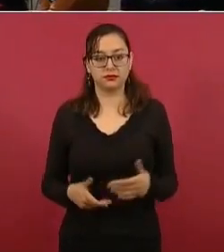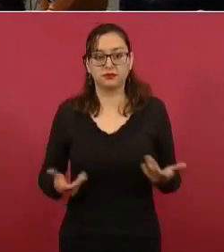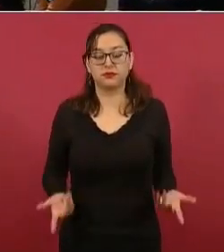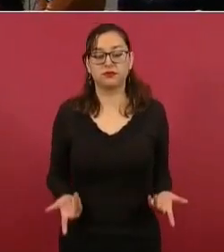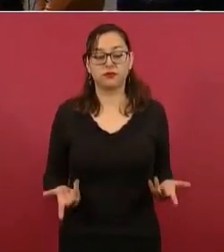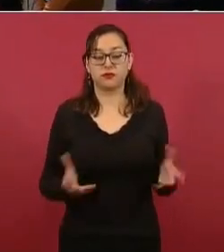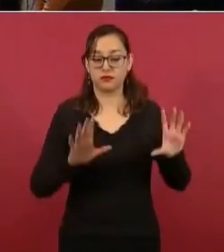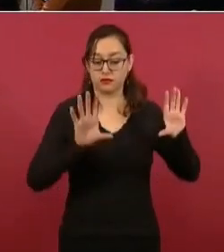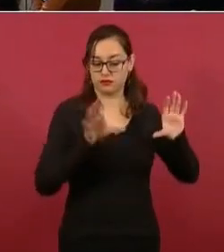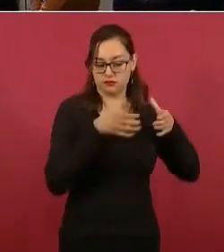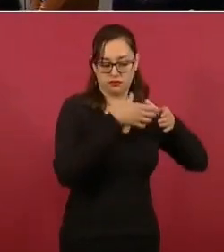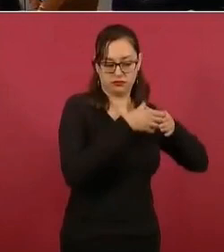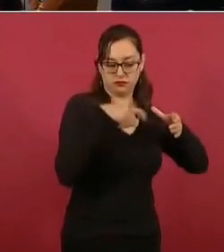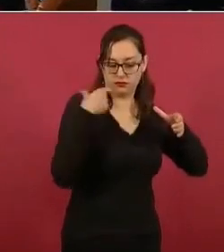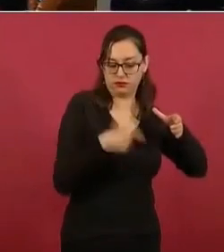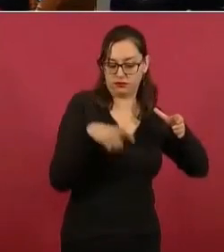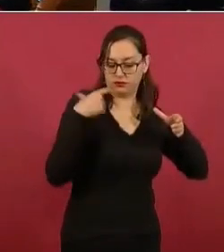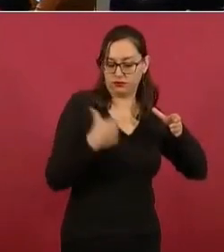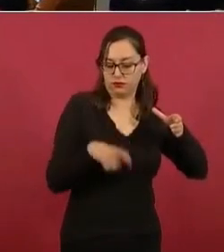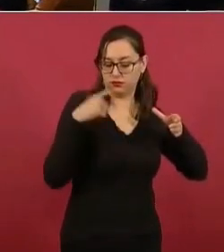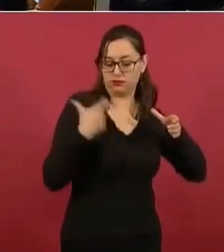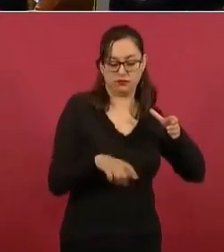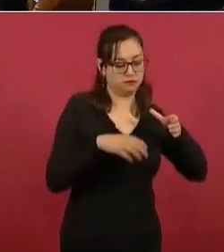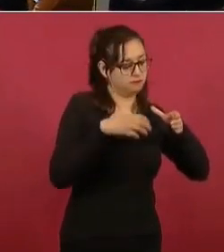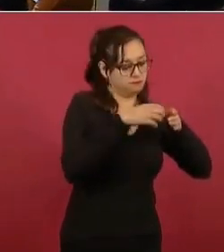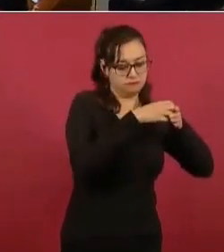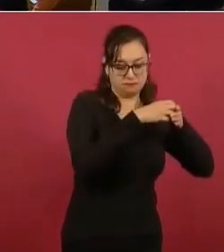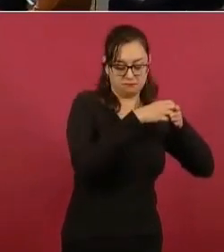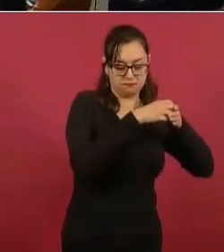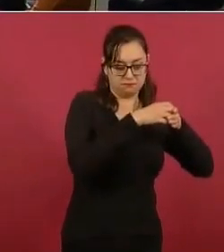Todo era arriba. Por eso